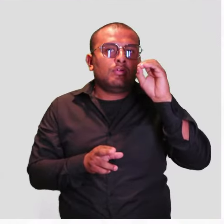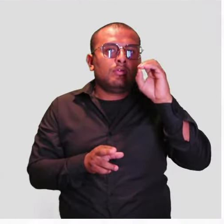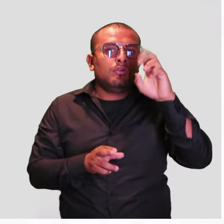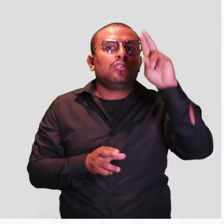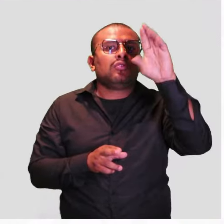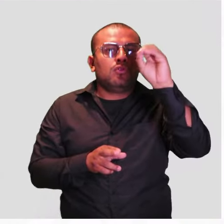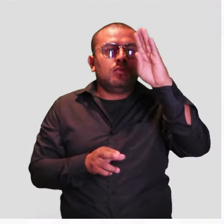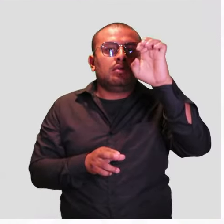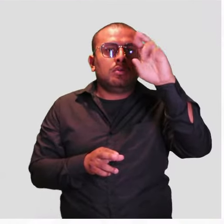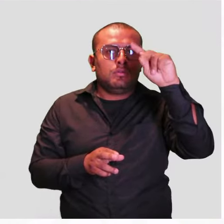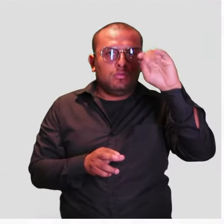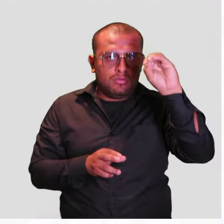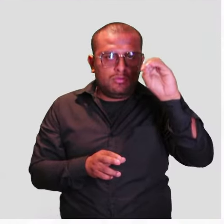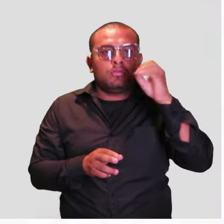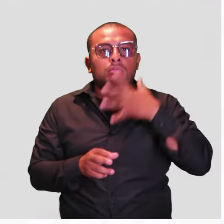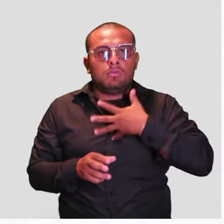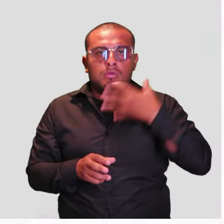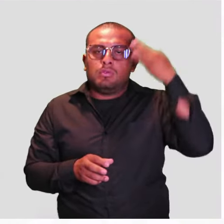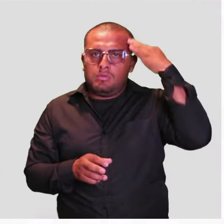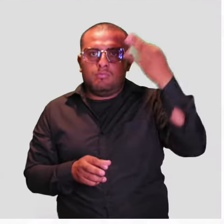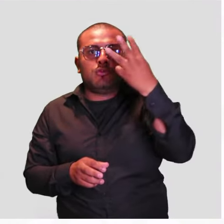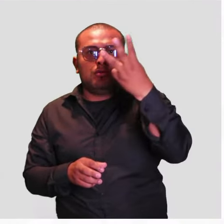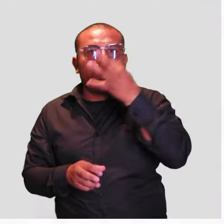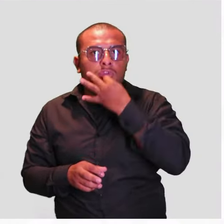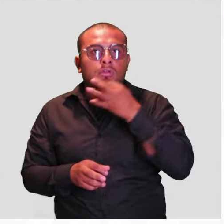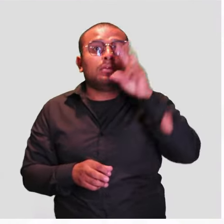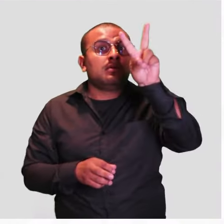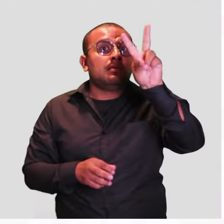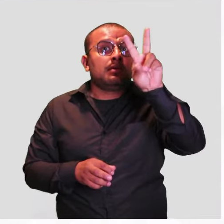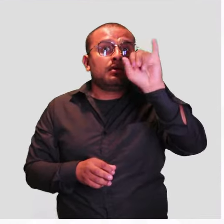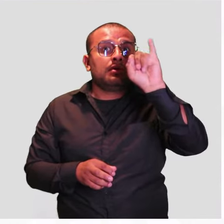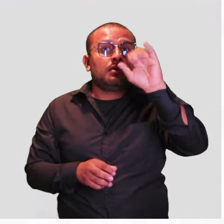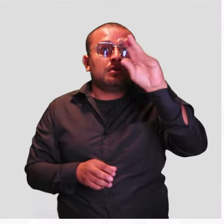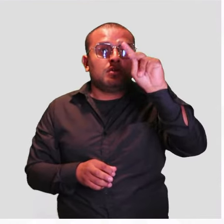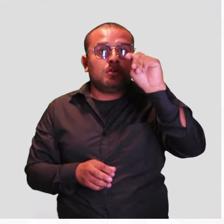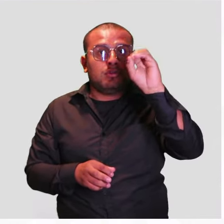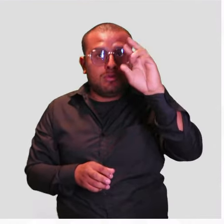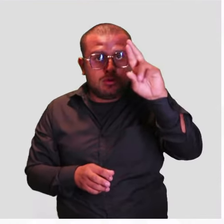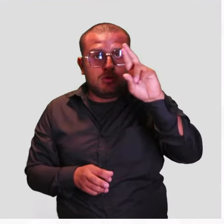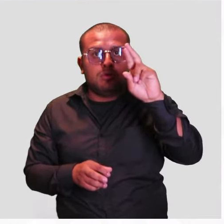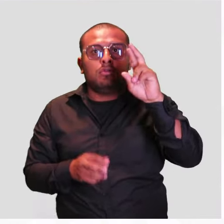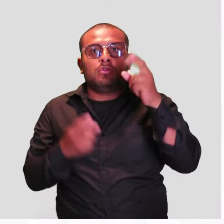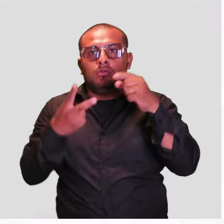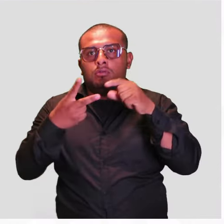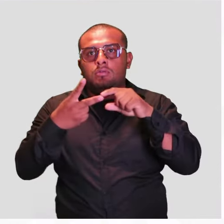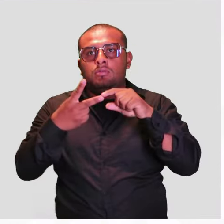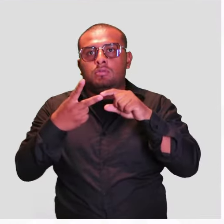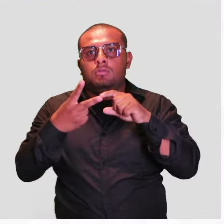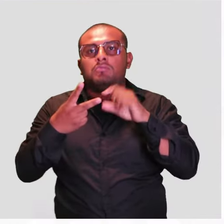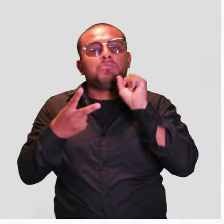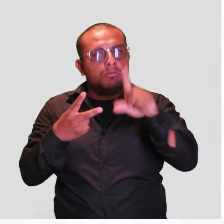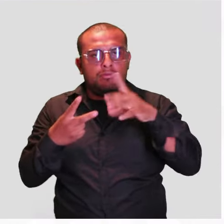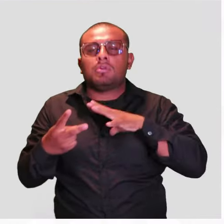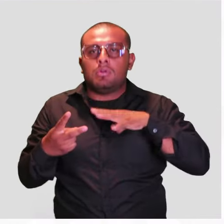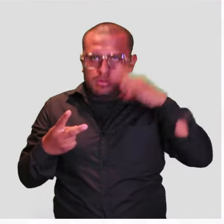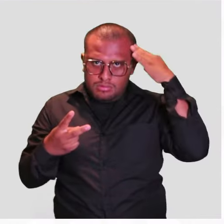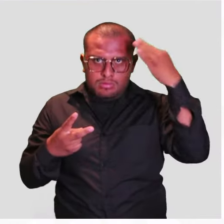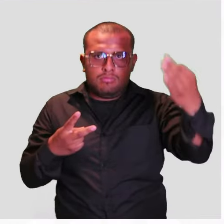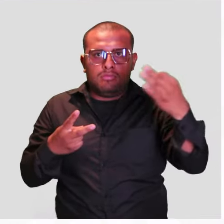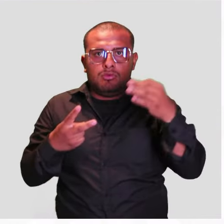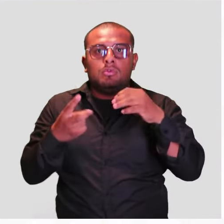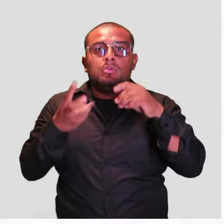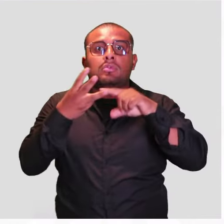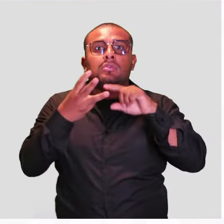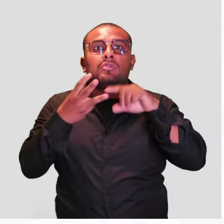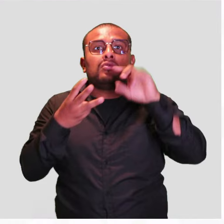3 minutos de tiempo, el candidato Víctor Manuel Rocha Basurto y el candidato Juan Roque de Querétaro Seguro.